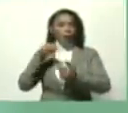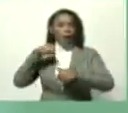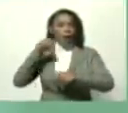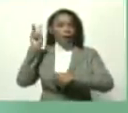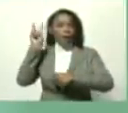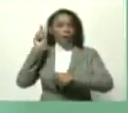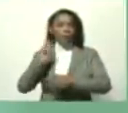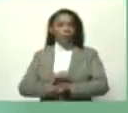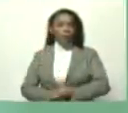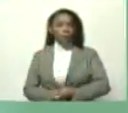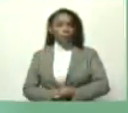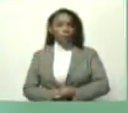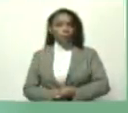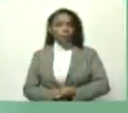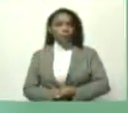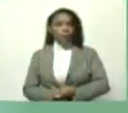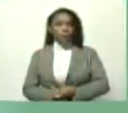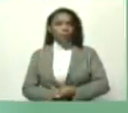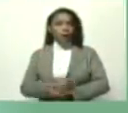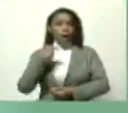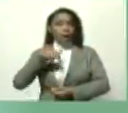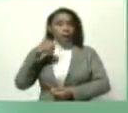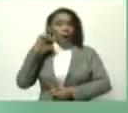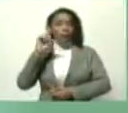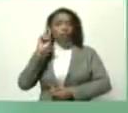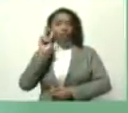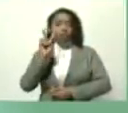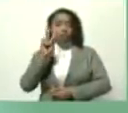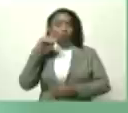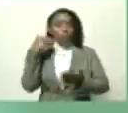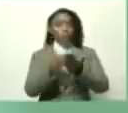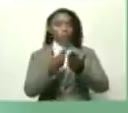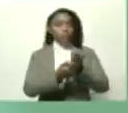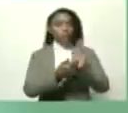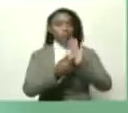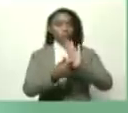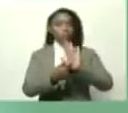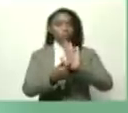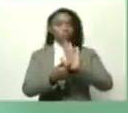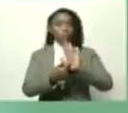Venezuela. Aquí hay dos testimonios y hay una evidencia,